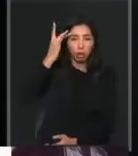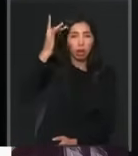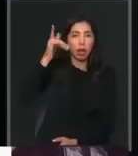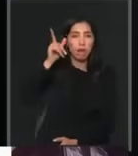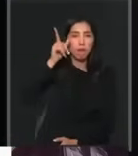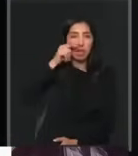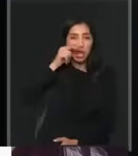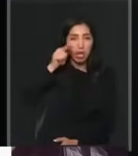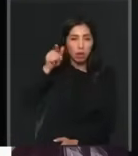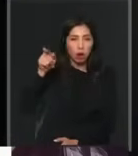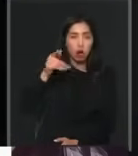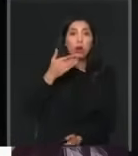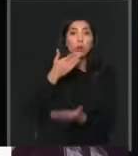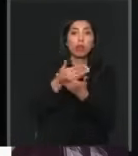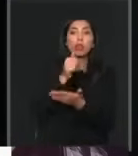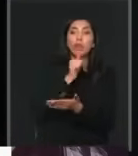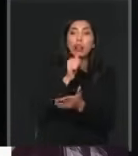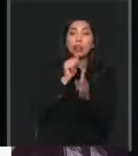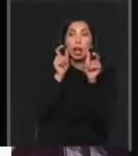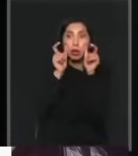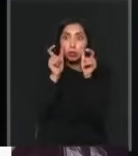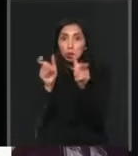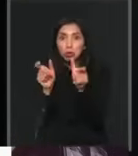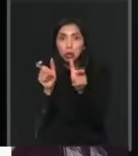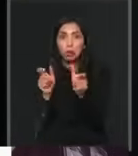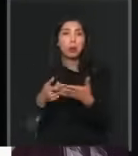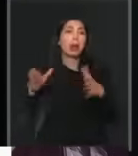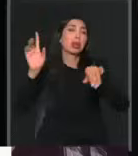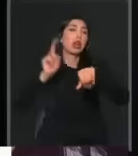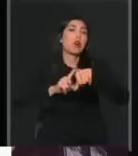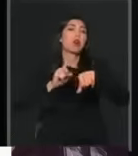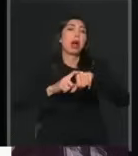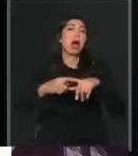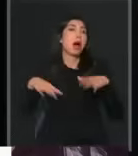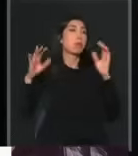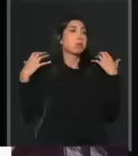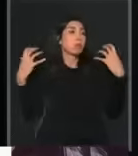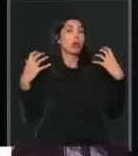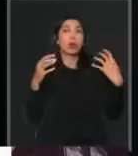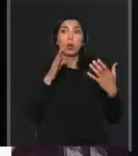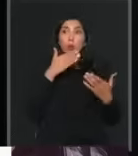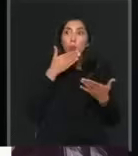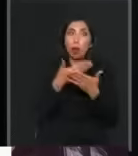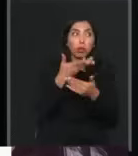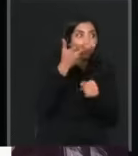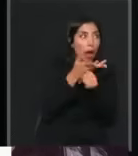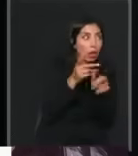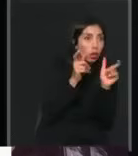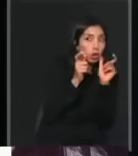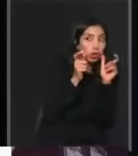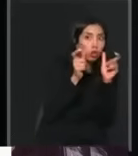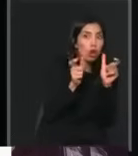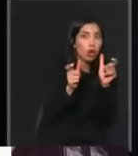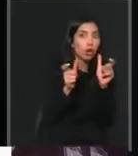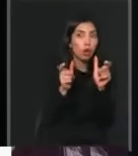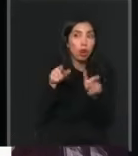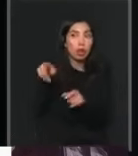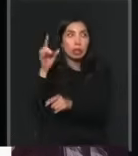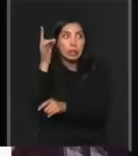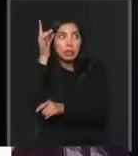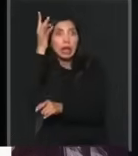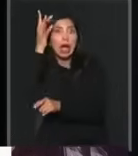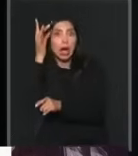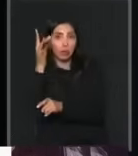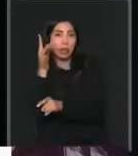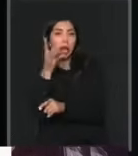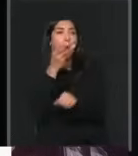falta de fiscalización, lo hacen en cualquier horario. Pero cuando hay fiscalización o hay rumores, porque ellos también tienen una red